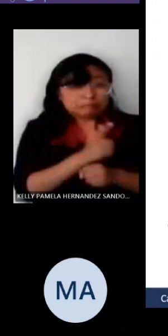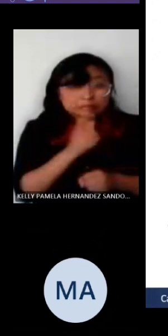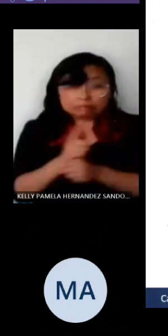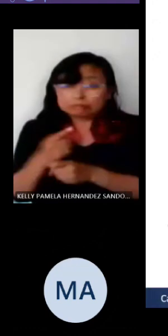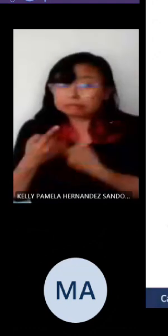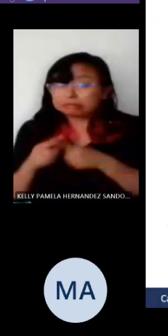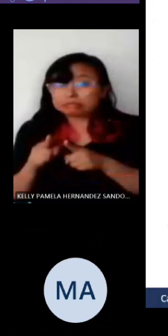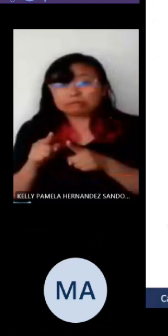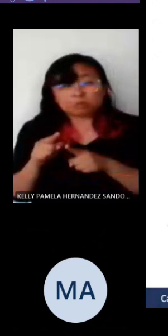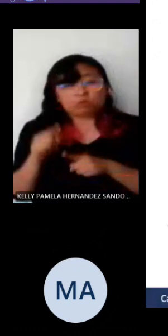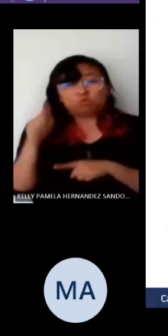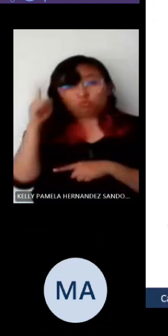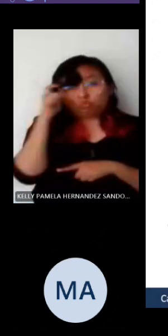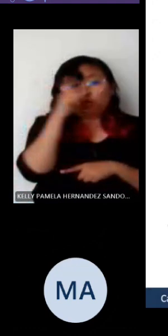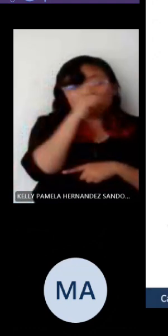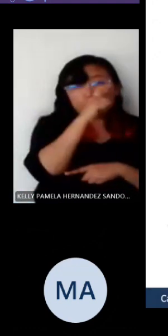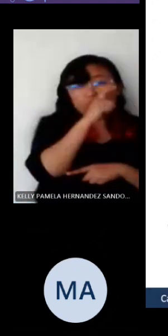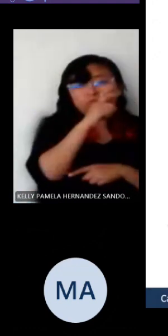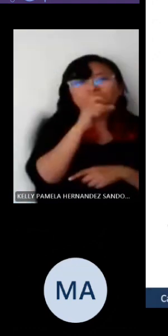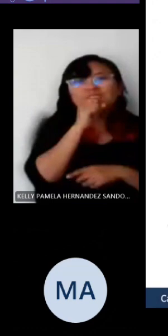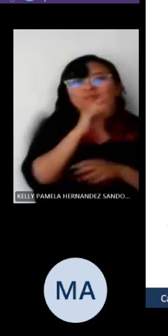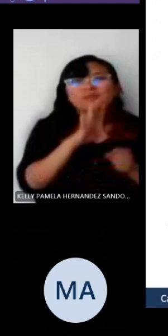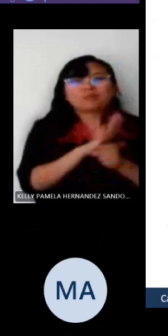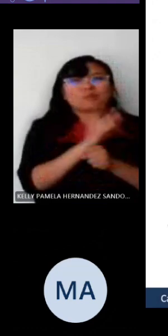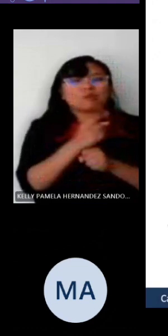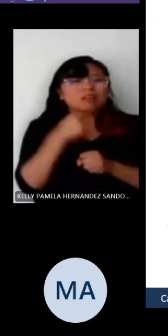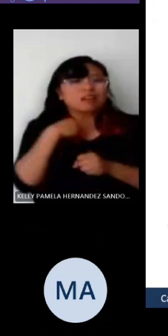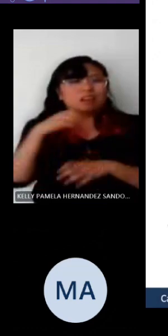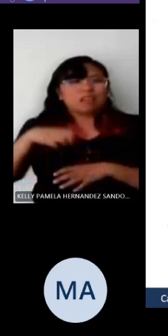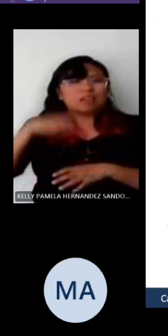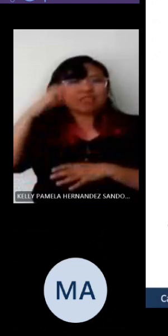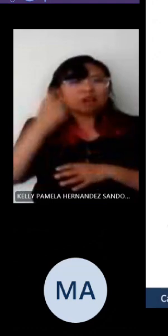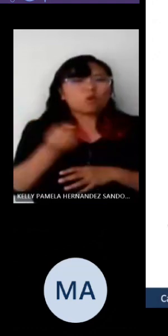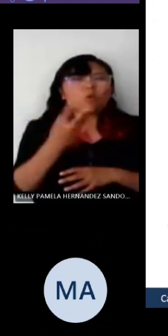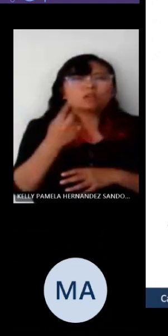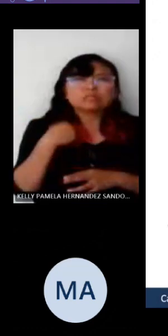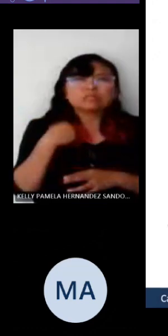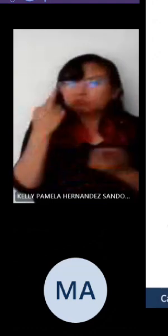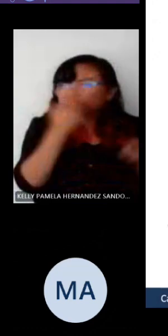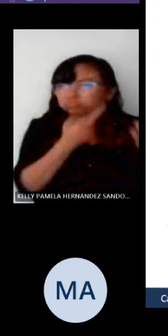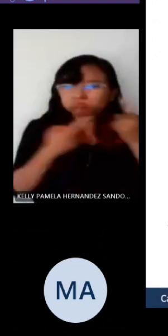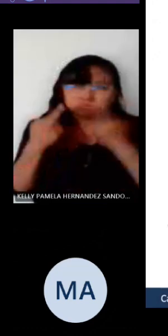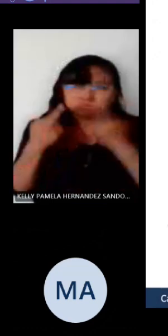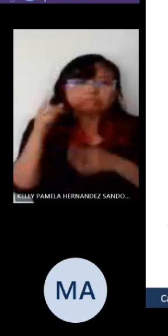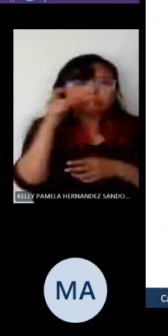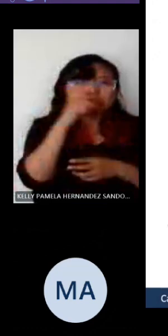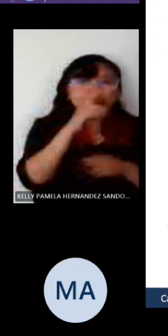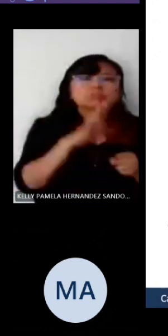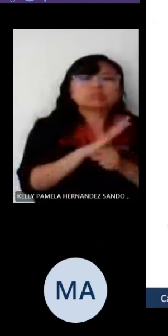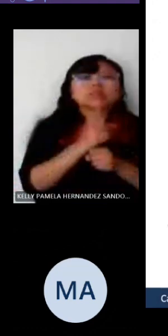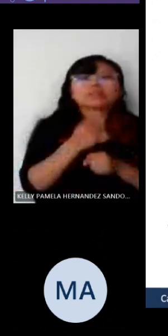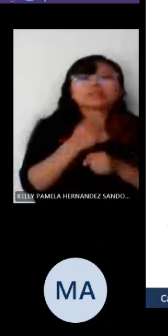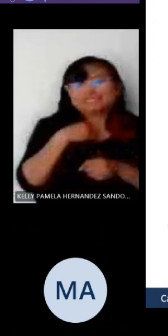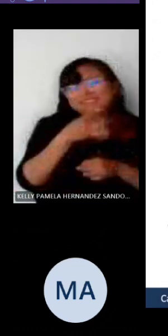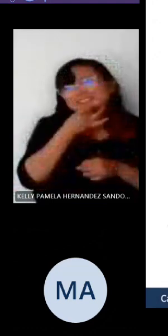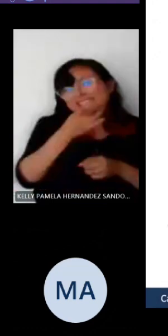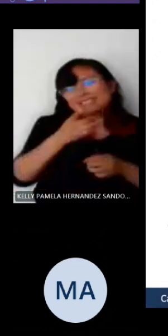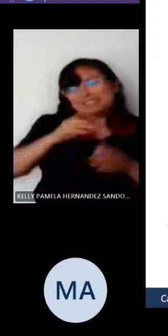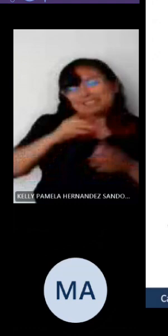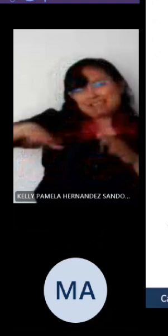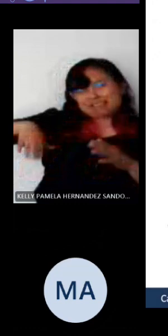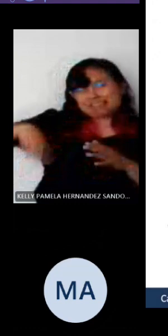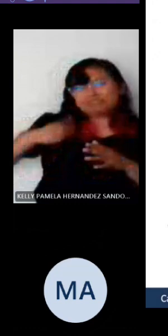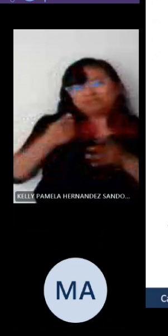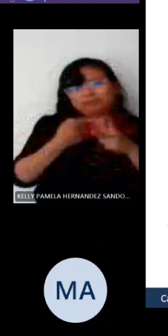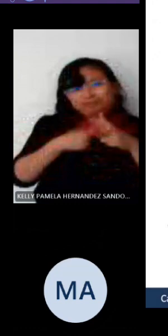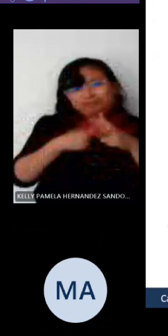mal catalogadas simplemente por la edad de presentación, que era lo que teníamos de manera inicial y que pues en realidad toda